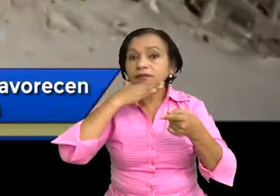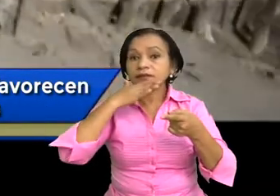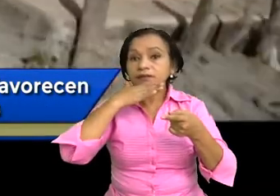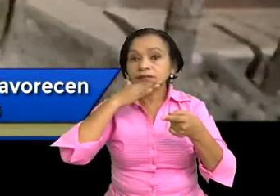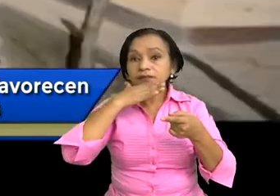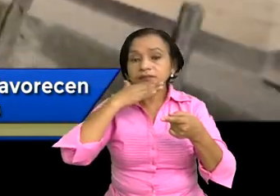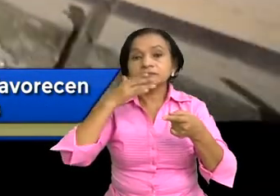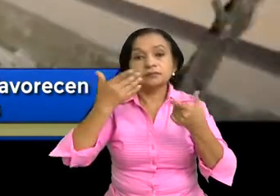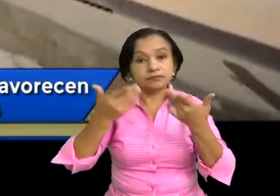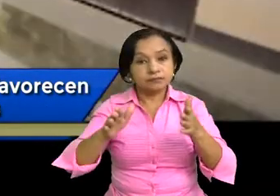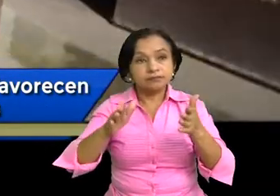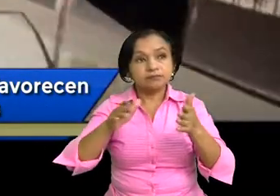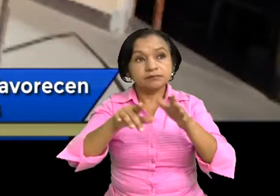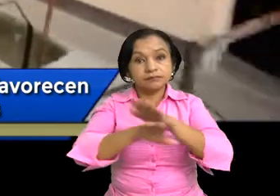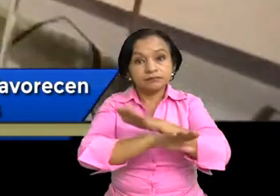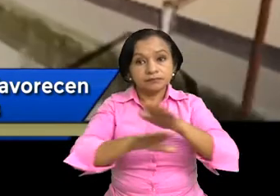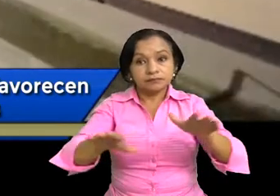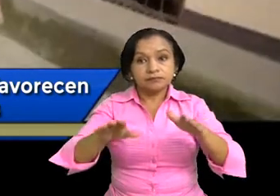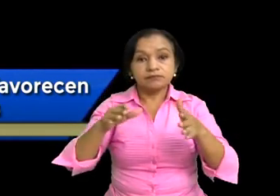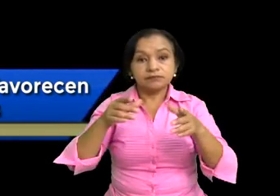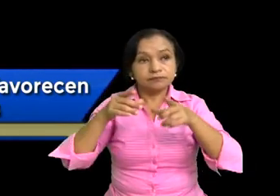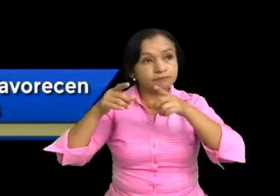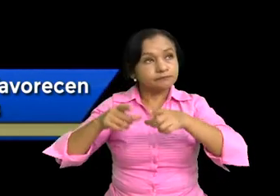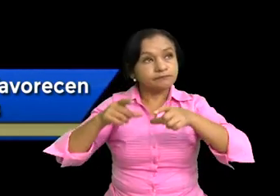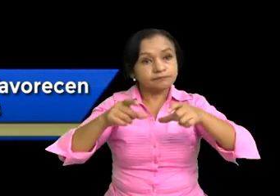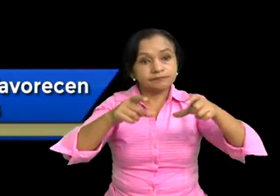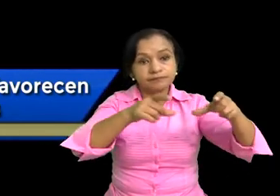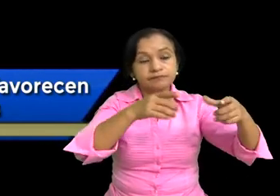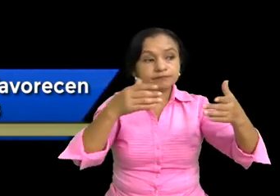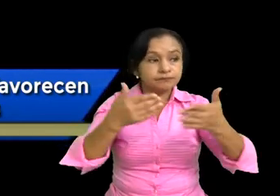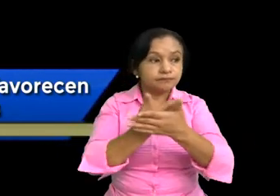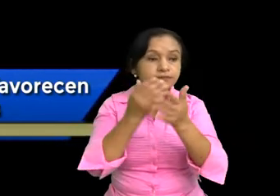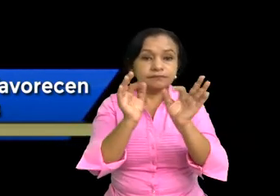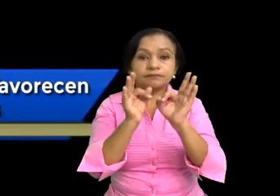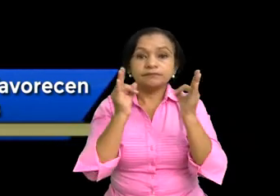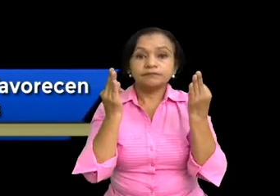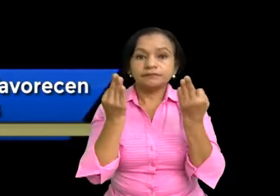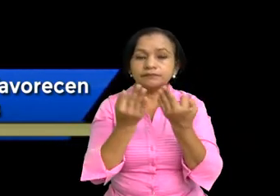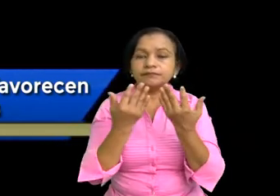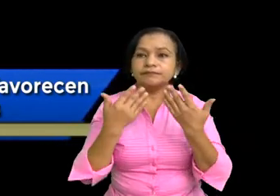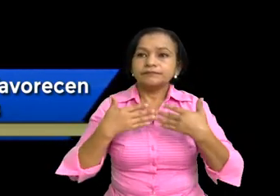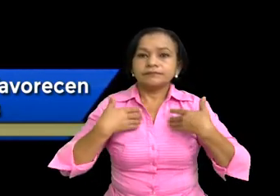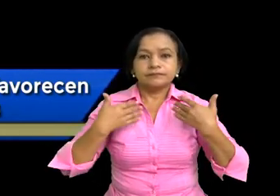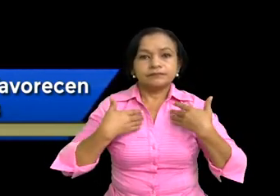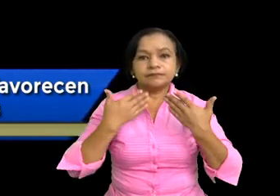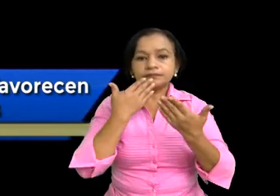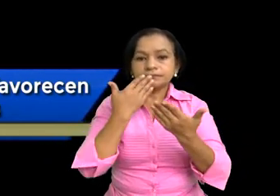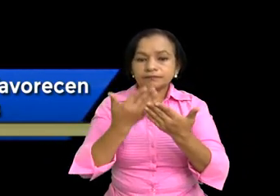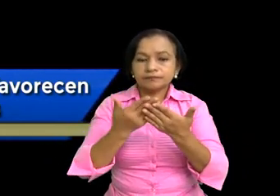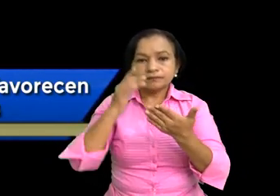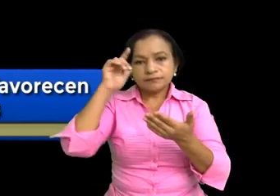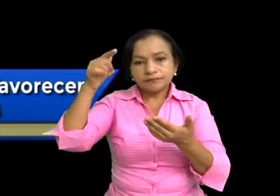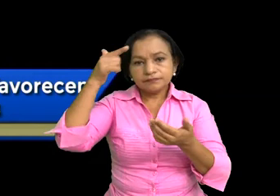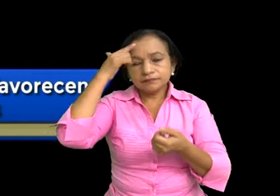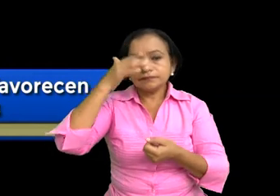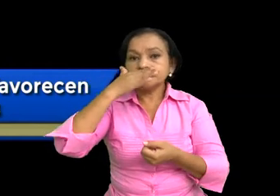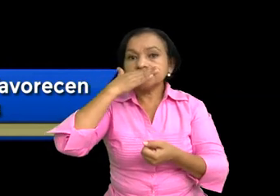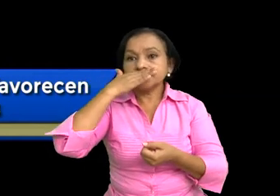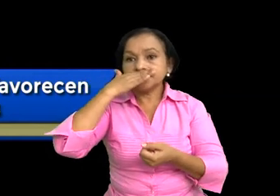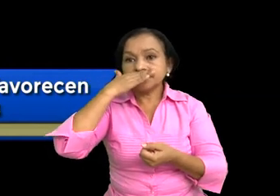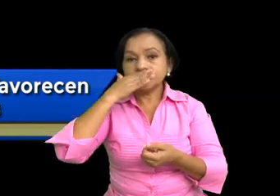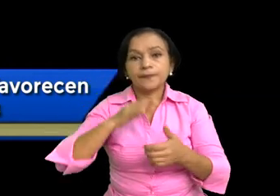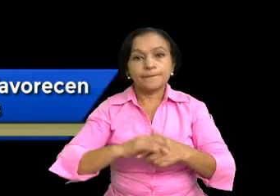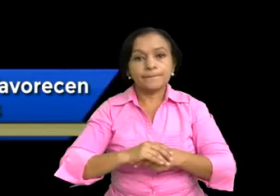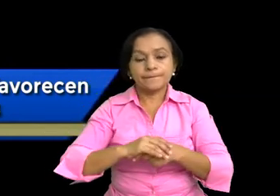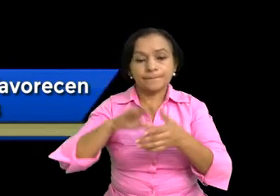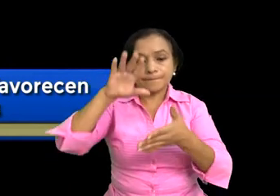dando una solución definitiva con este adoquinado. Las familias están muy agradecidas con el gobierno sandinista. En